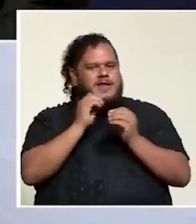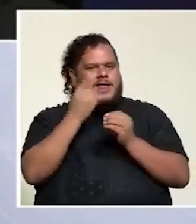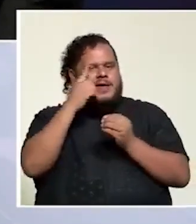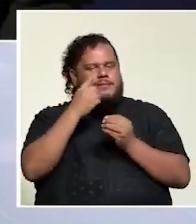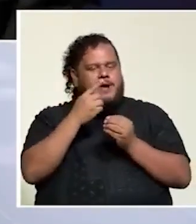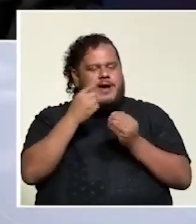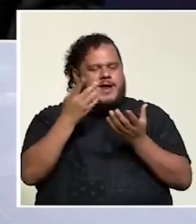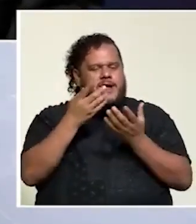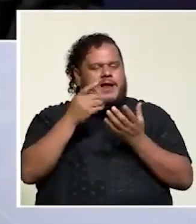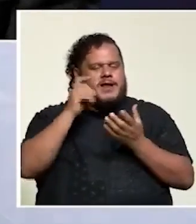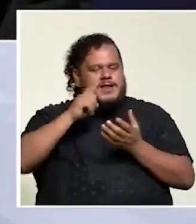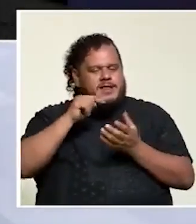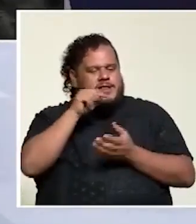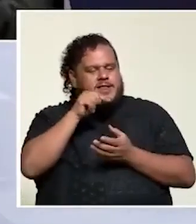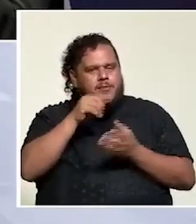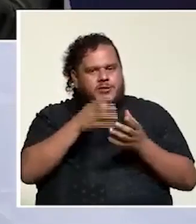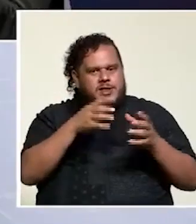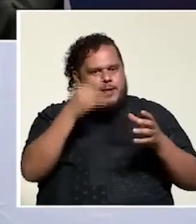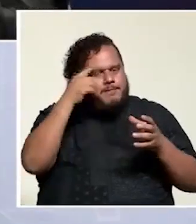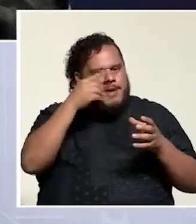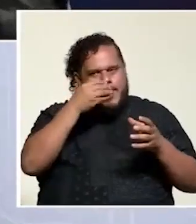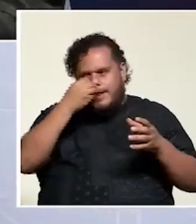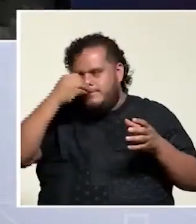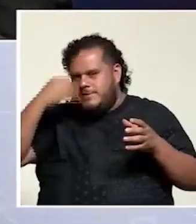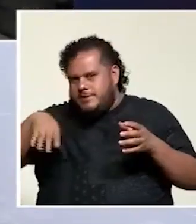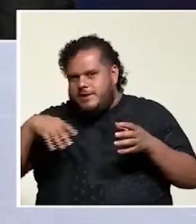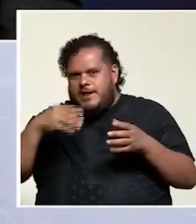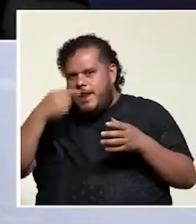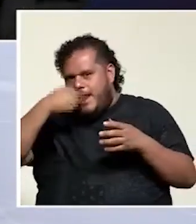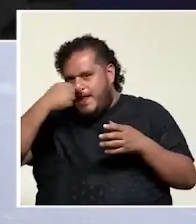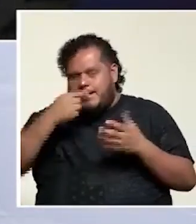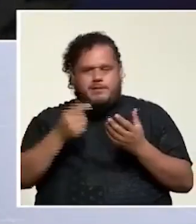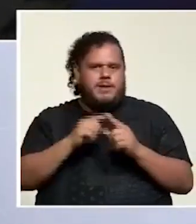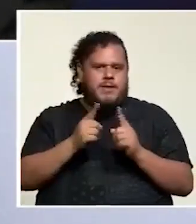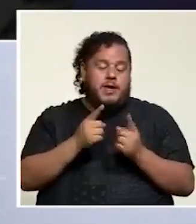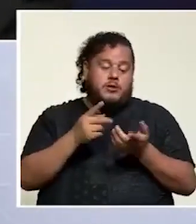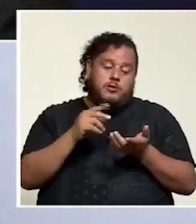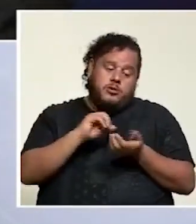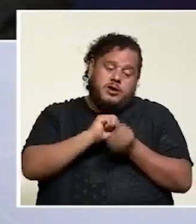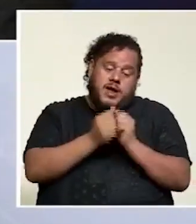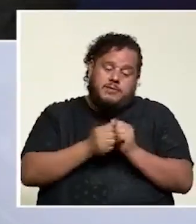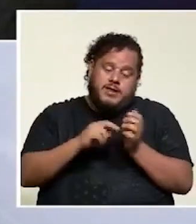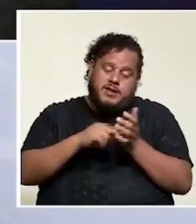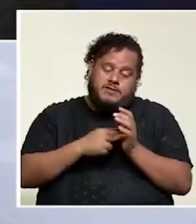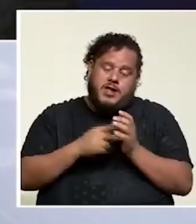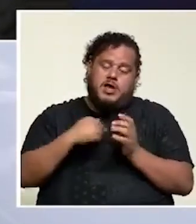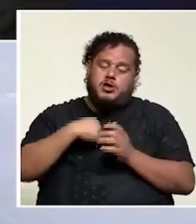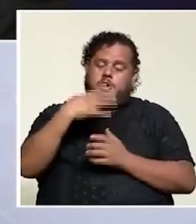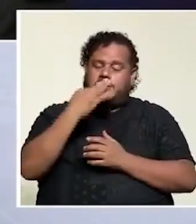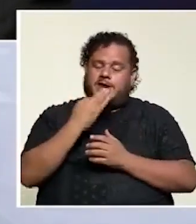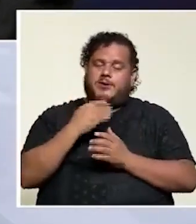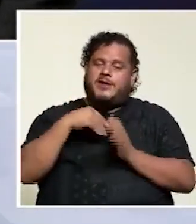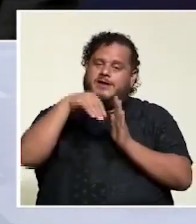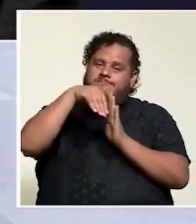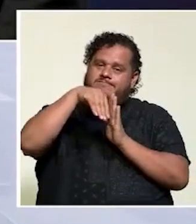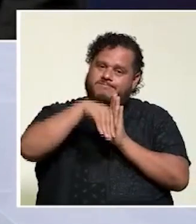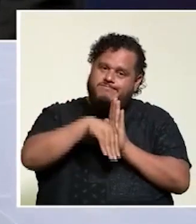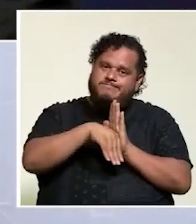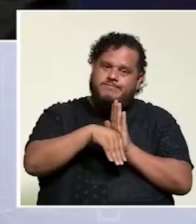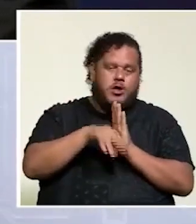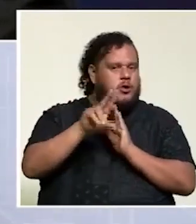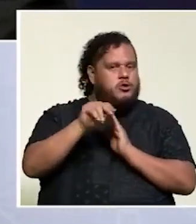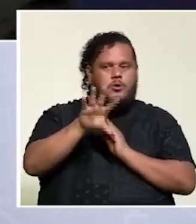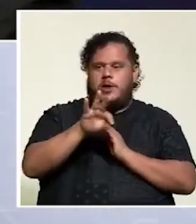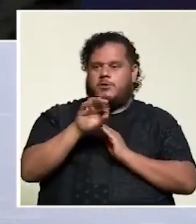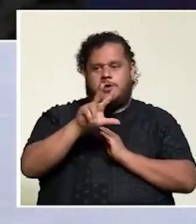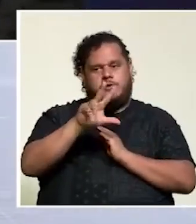quitarnos la gripe la necesitamos, ¿verdad? Pero requiere de reformas significativas. Creo que va a naufragar. Me parece muy difícil que encuentren los